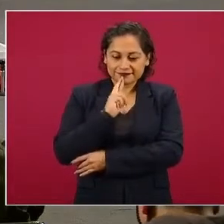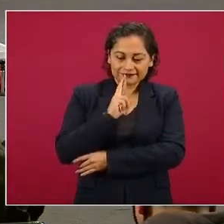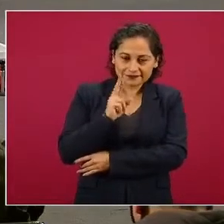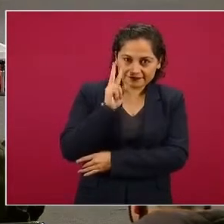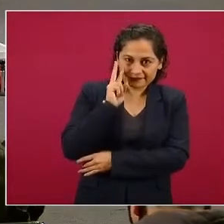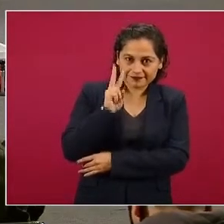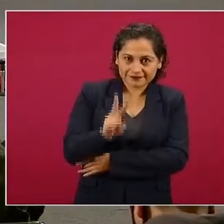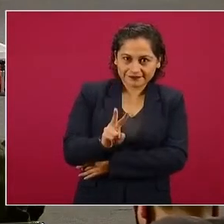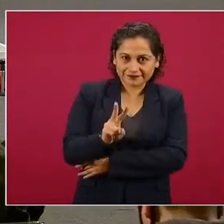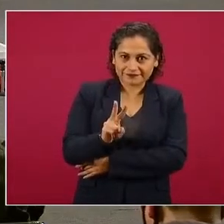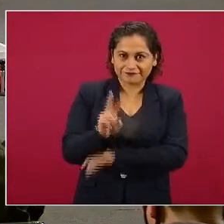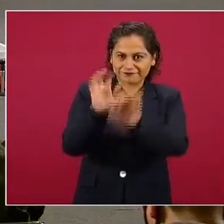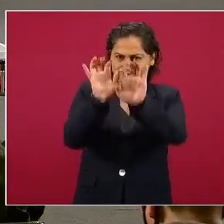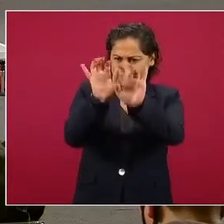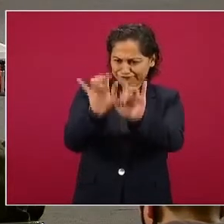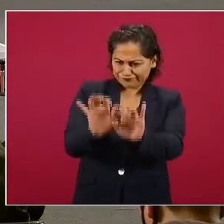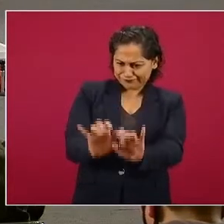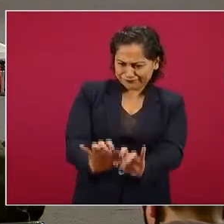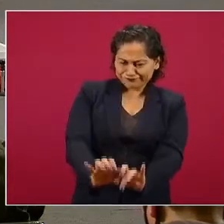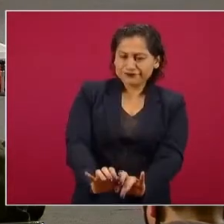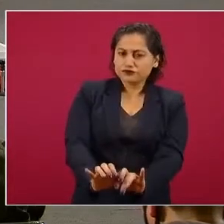yo creo que es media cuartilla.